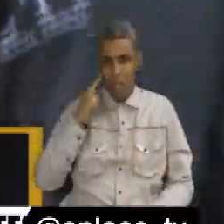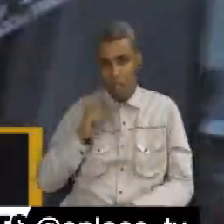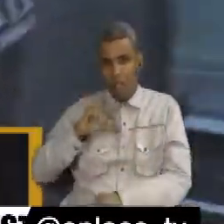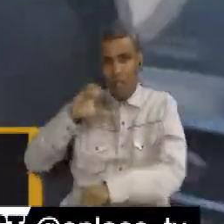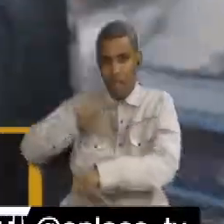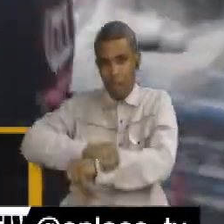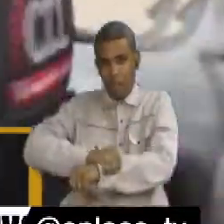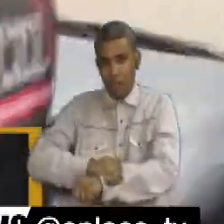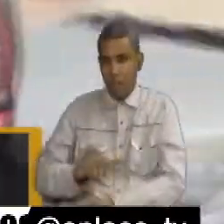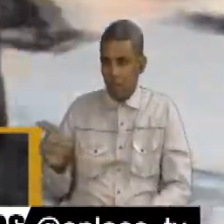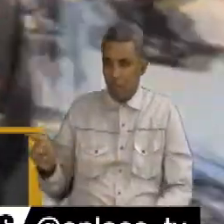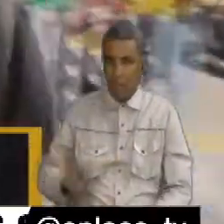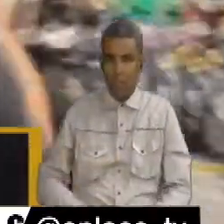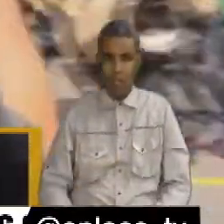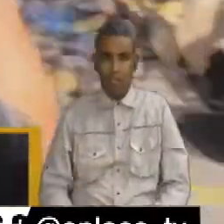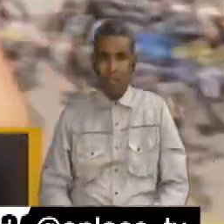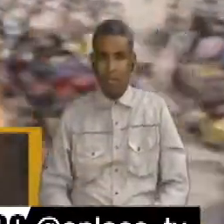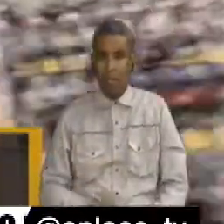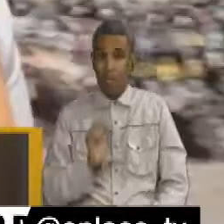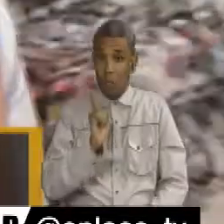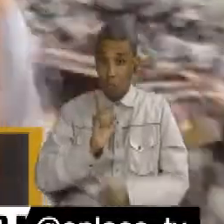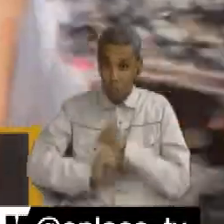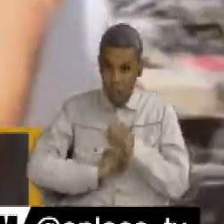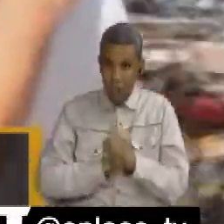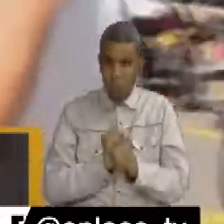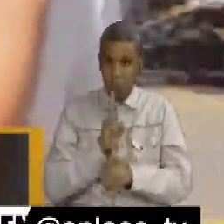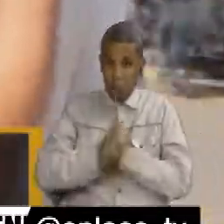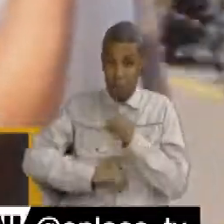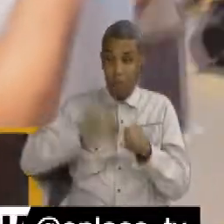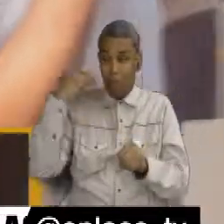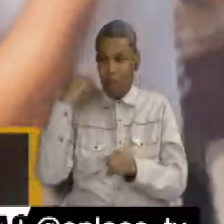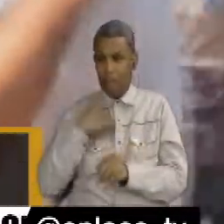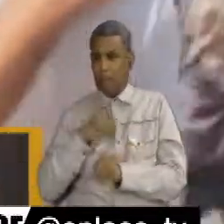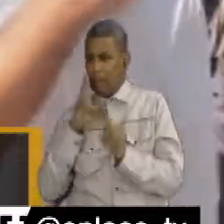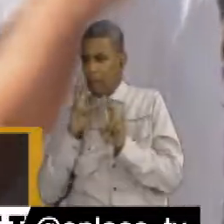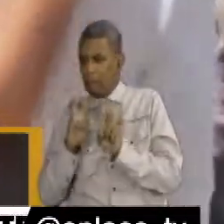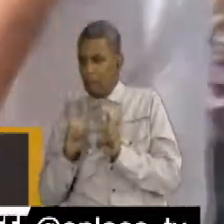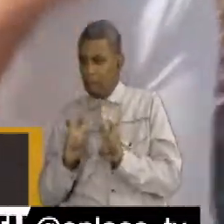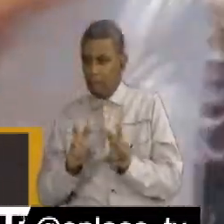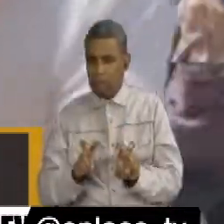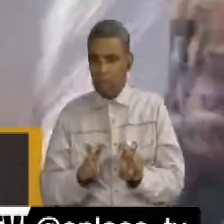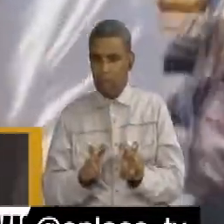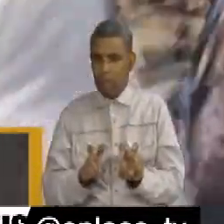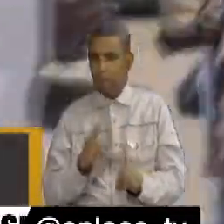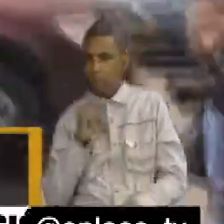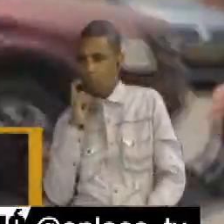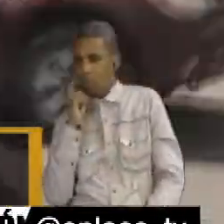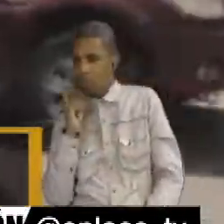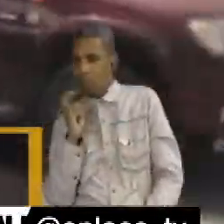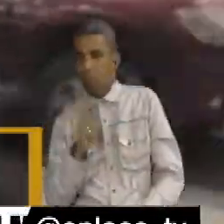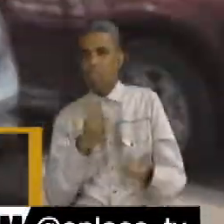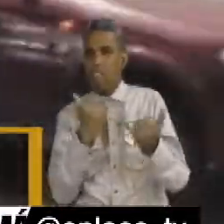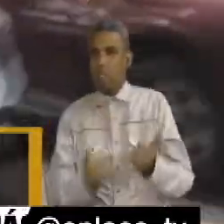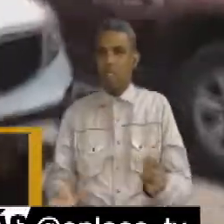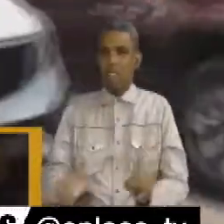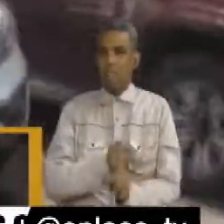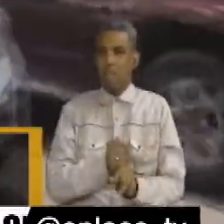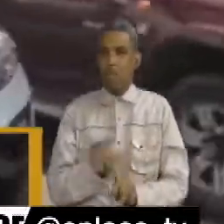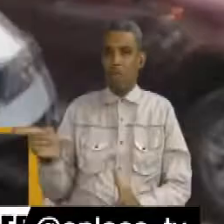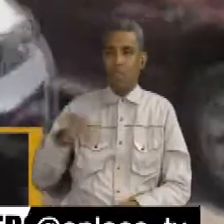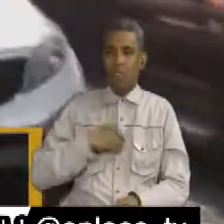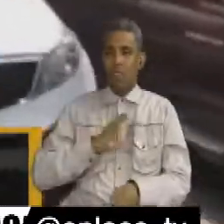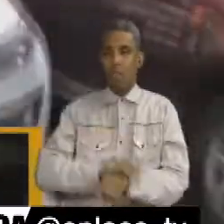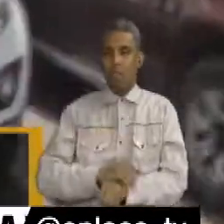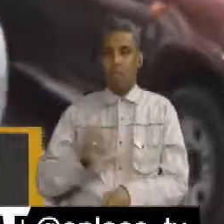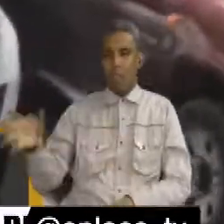caso duró en investigación 2 años aproximadamente. Ahora el detenido deberá enfrentar cargos por acceso carnal abusivo en menor de